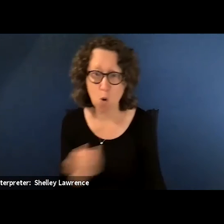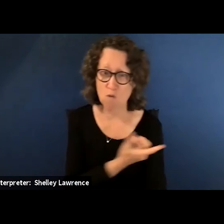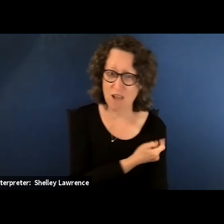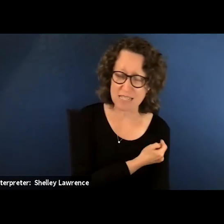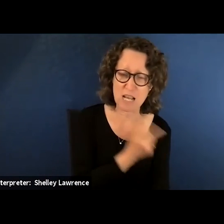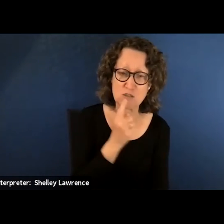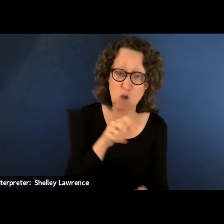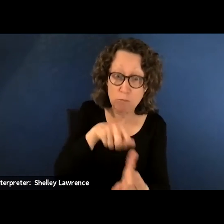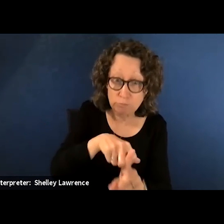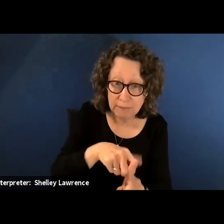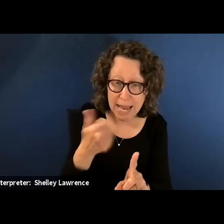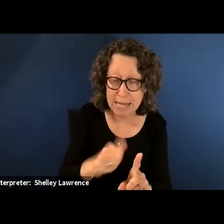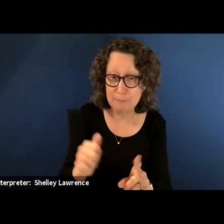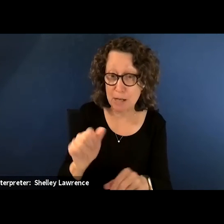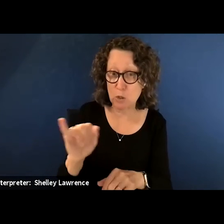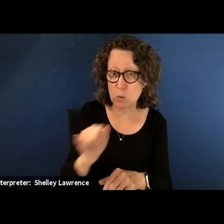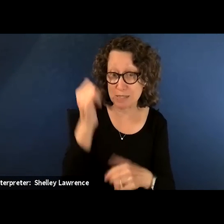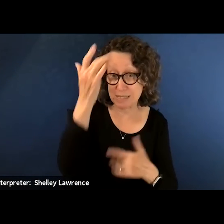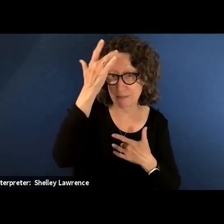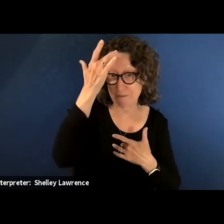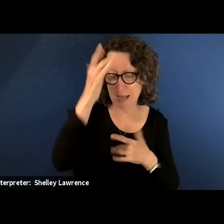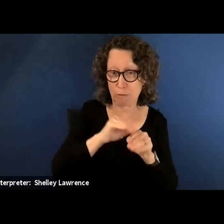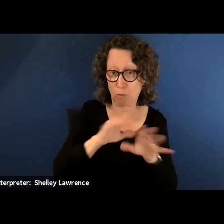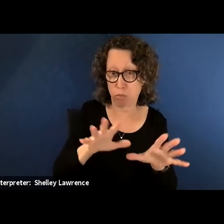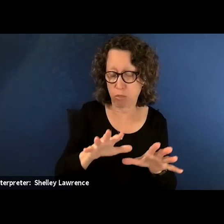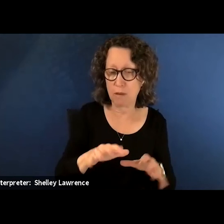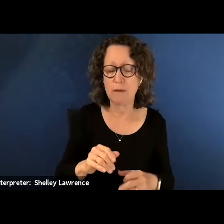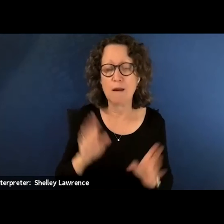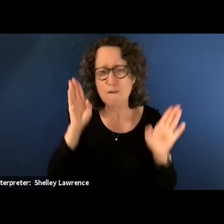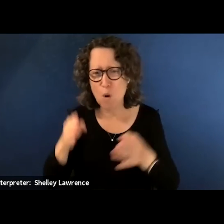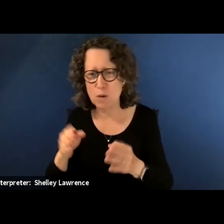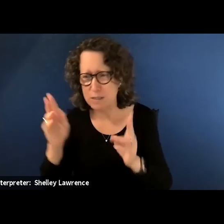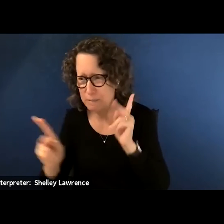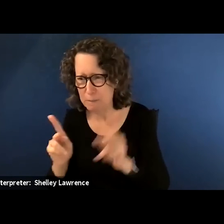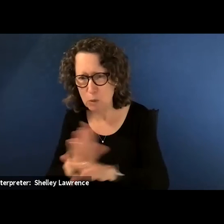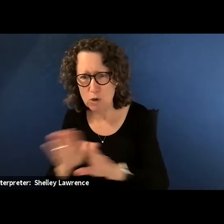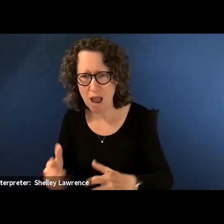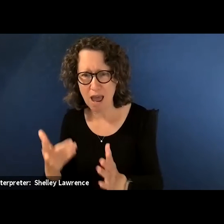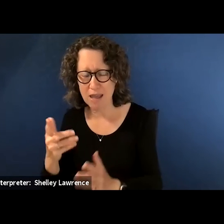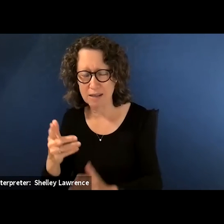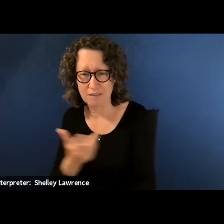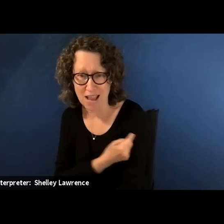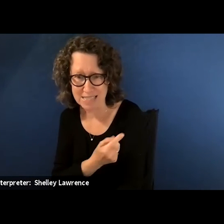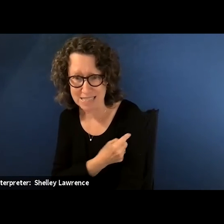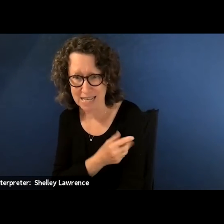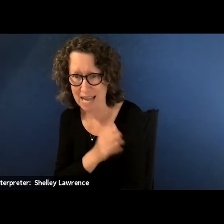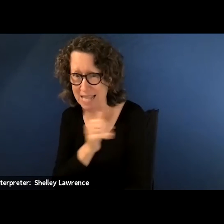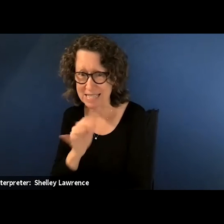a los maestros, ya sean vacunados o no, para que así puedan ver quién es positivo.